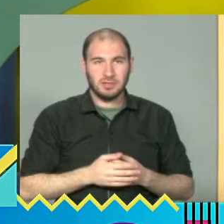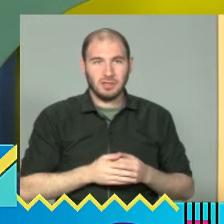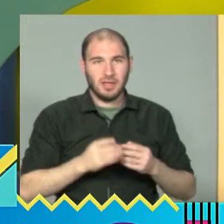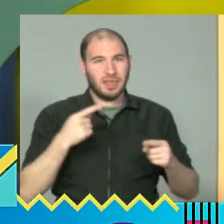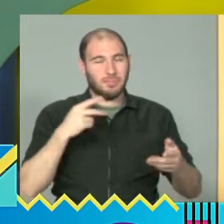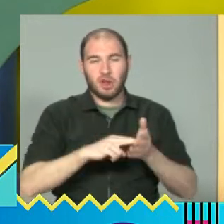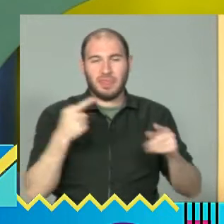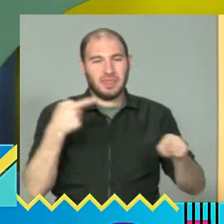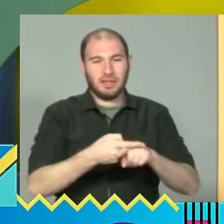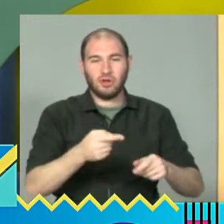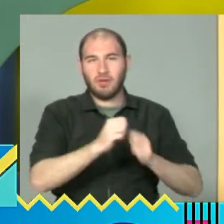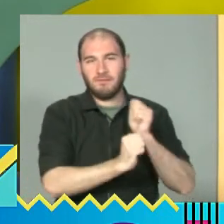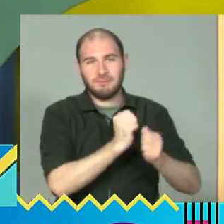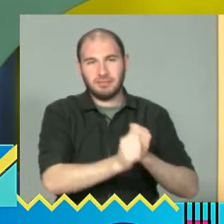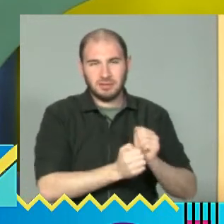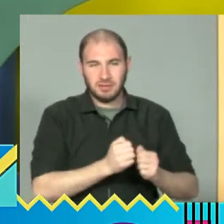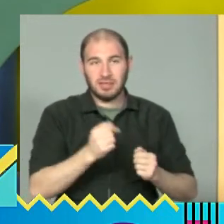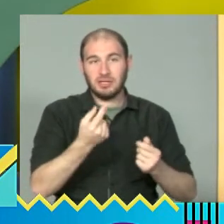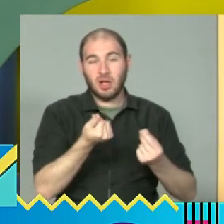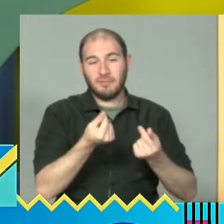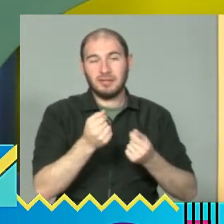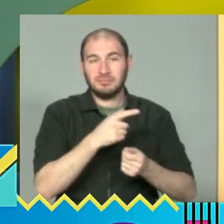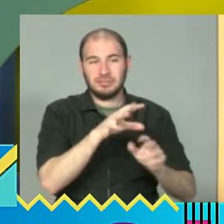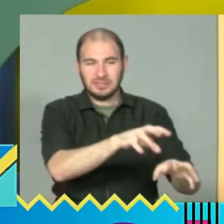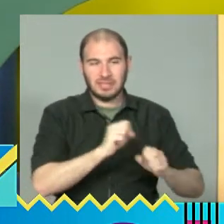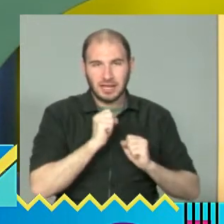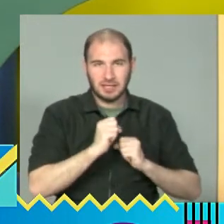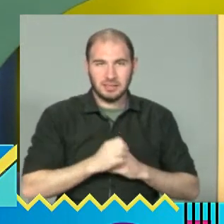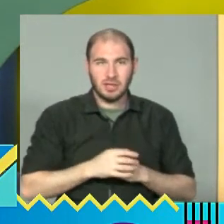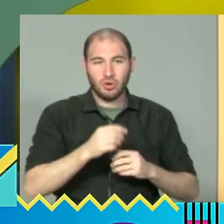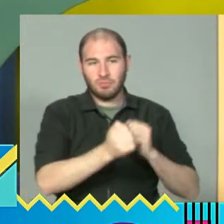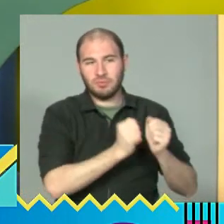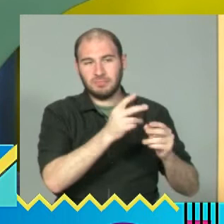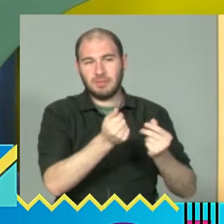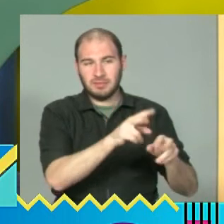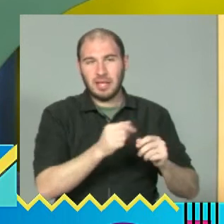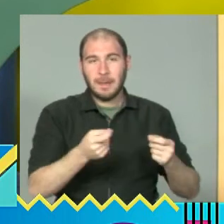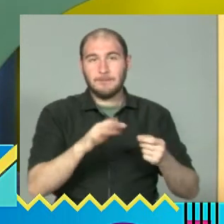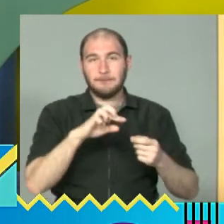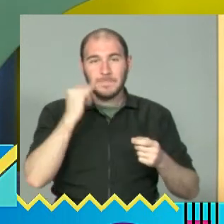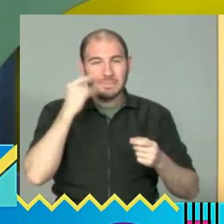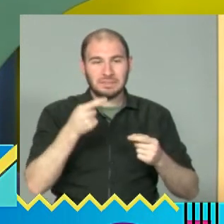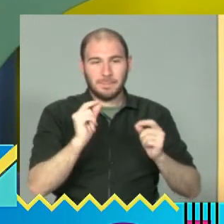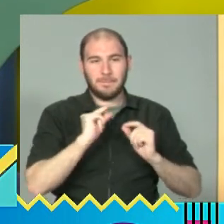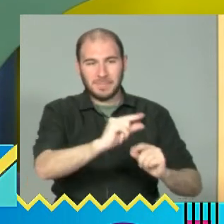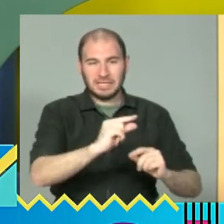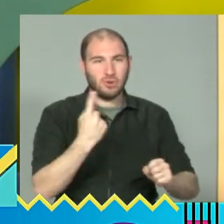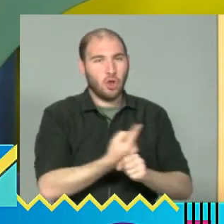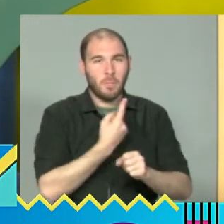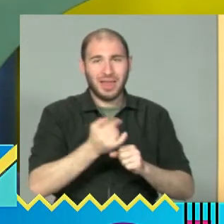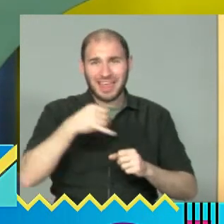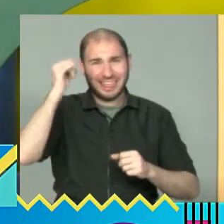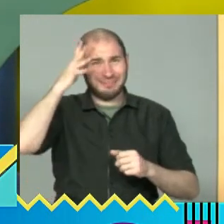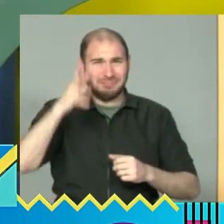atentando directamente al sector productivo. Insisto, son recursos que le está sacando al sector productivo. Las pymes no pueden tomar créditos a tasas